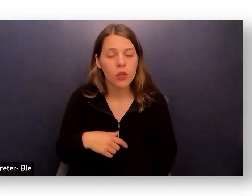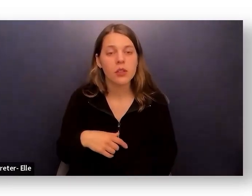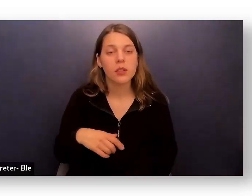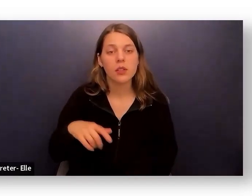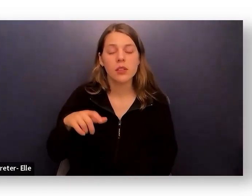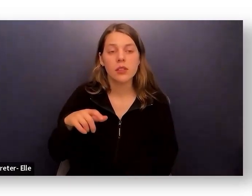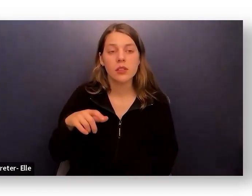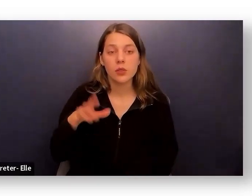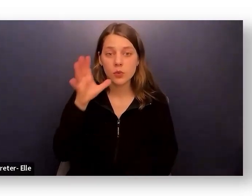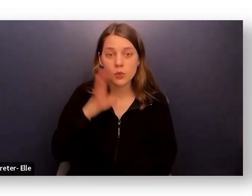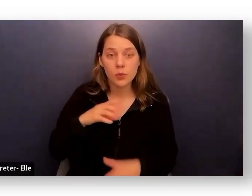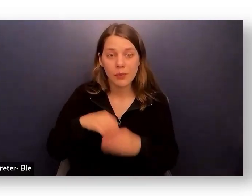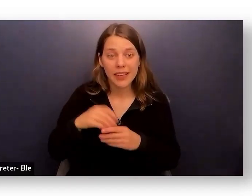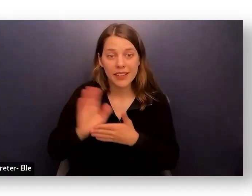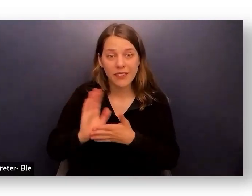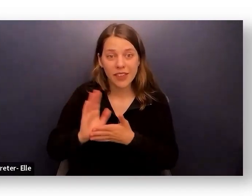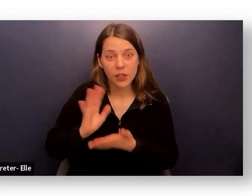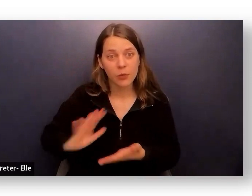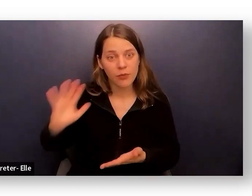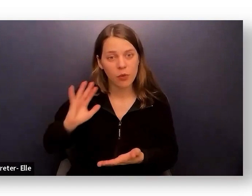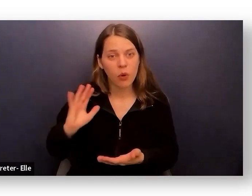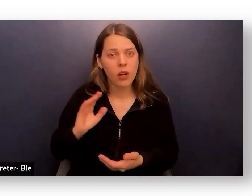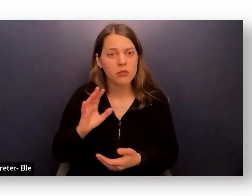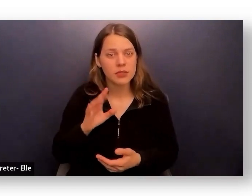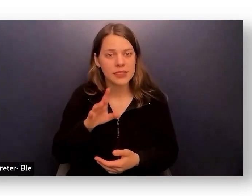estamos removiendo los árboles.